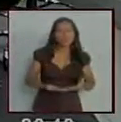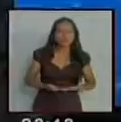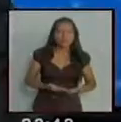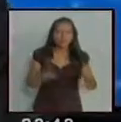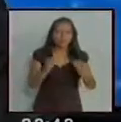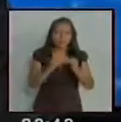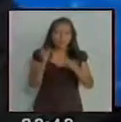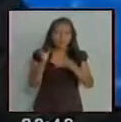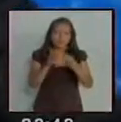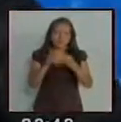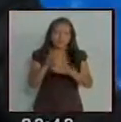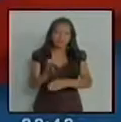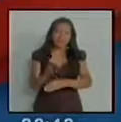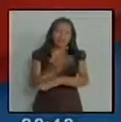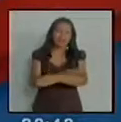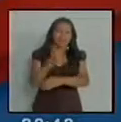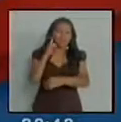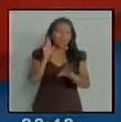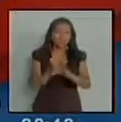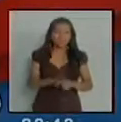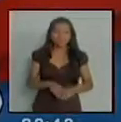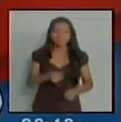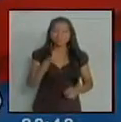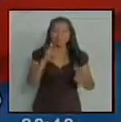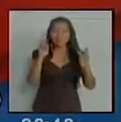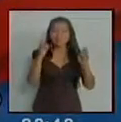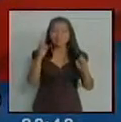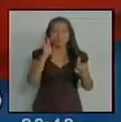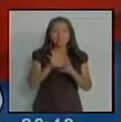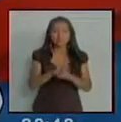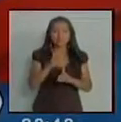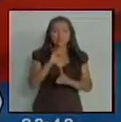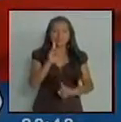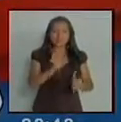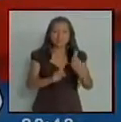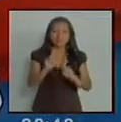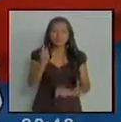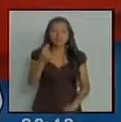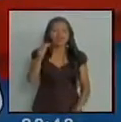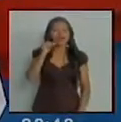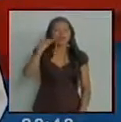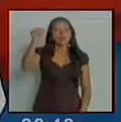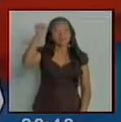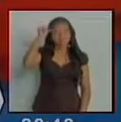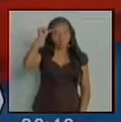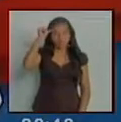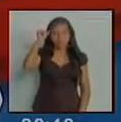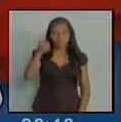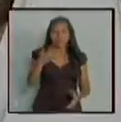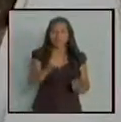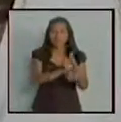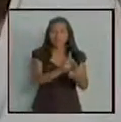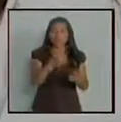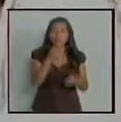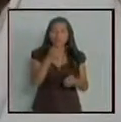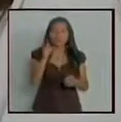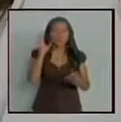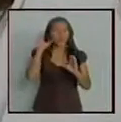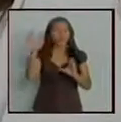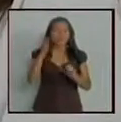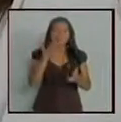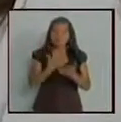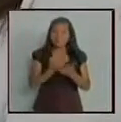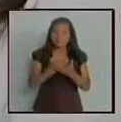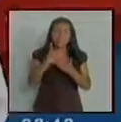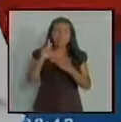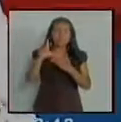de la presbiacusia. Bueno, la presbiacusia se presenta en las personas adultas, ¿no? Mayores. Como dijo el doctor, puede aparecer a